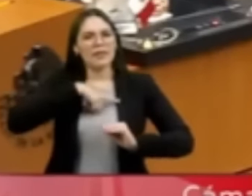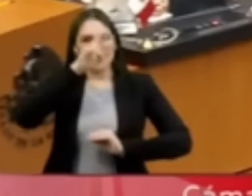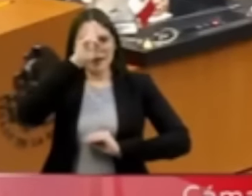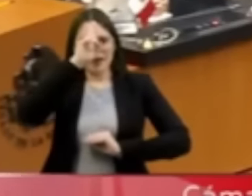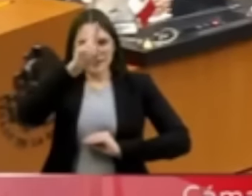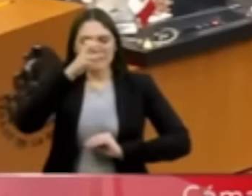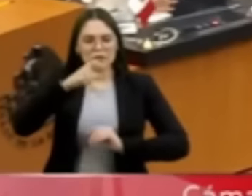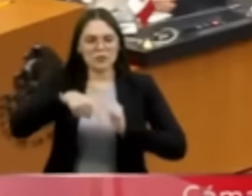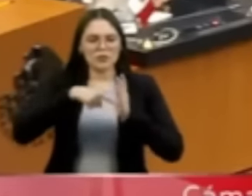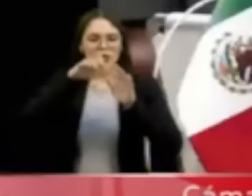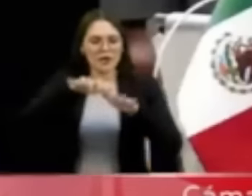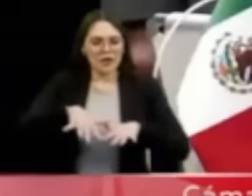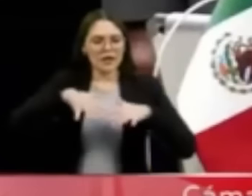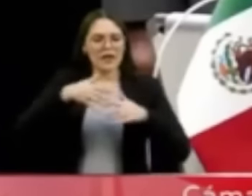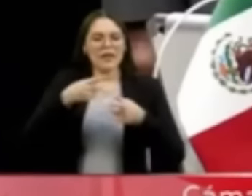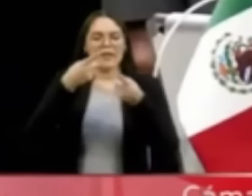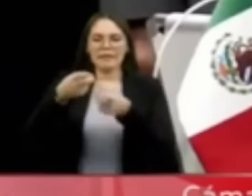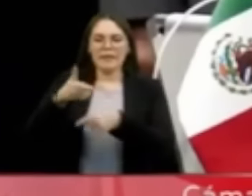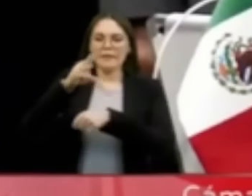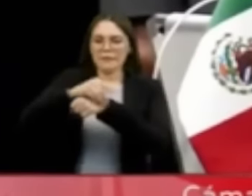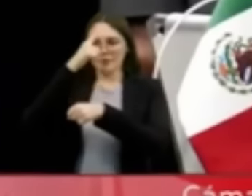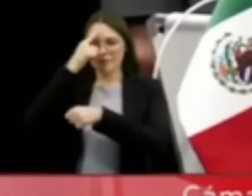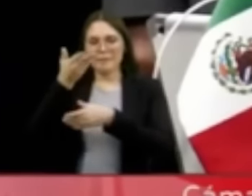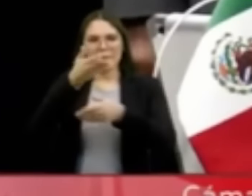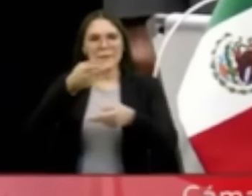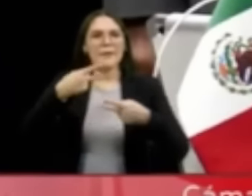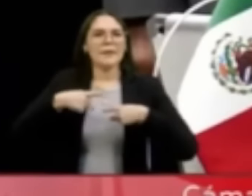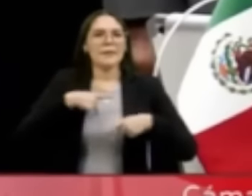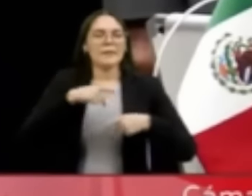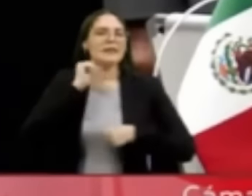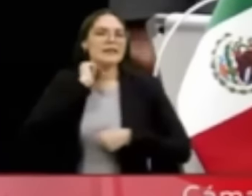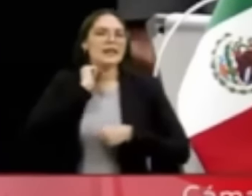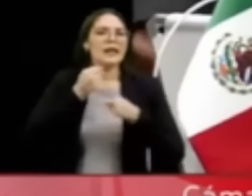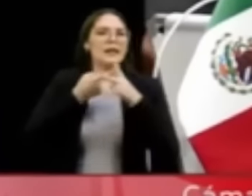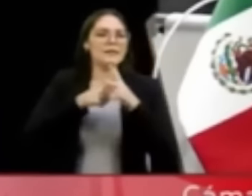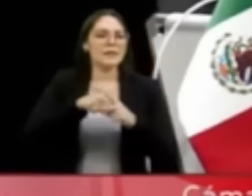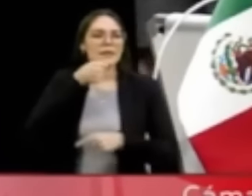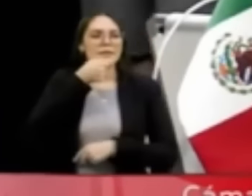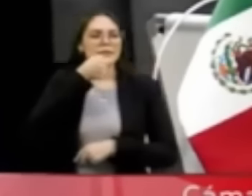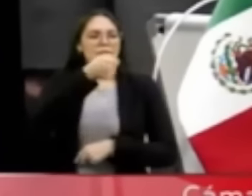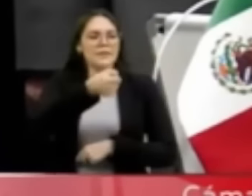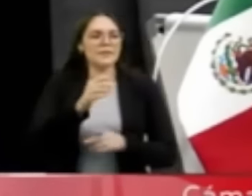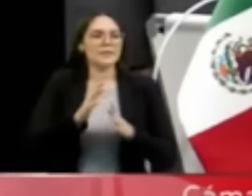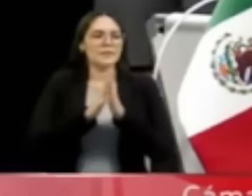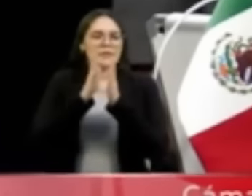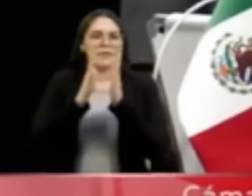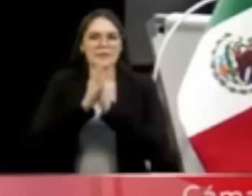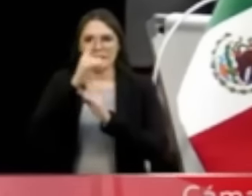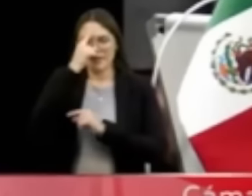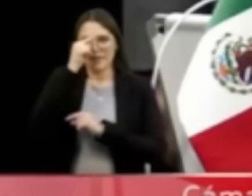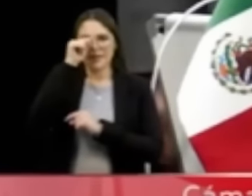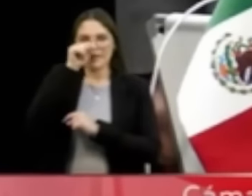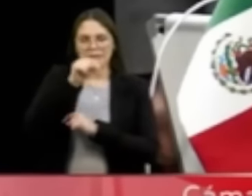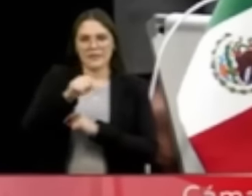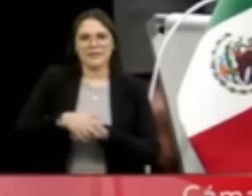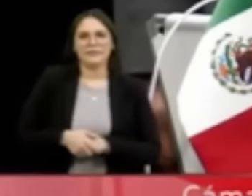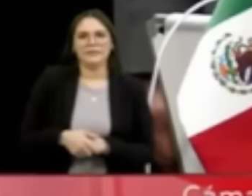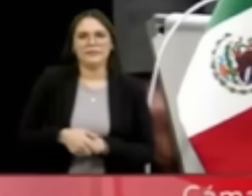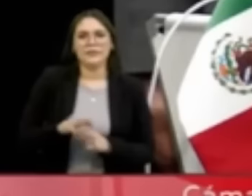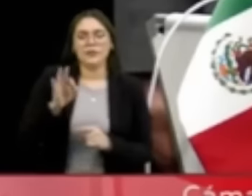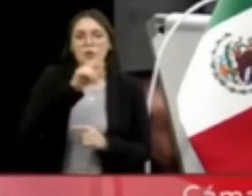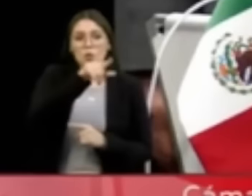asamblea y permitir que el orador haga uso. A ver, senadoras, senadores, si quieren